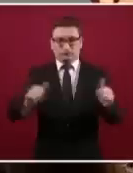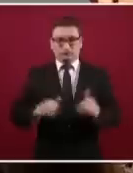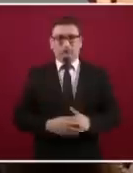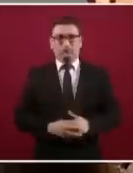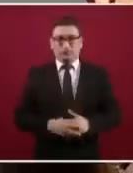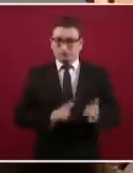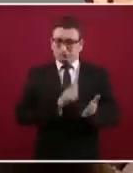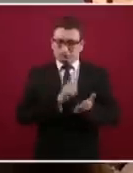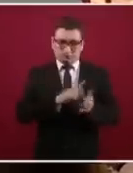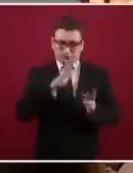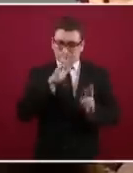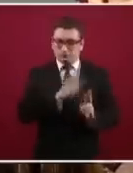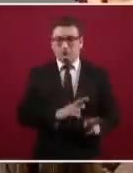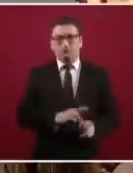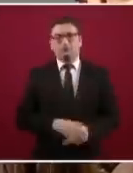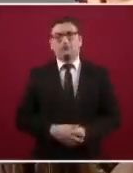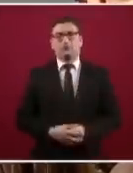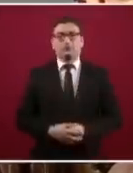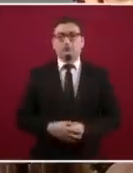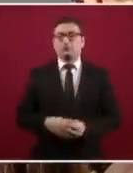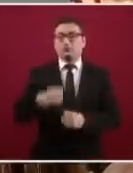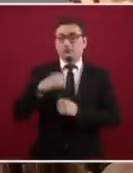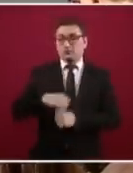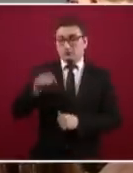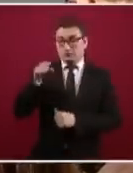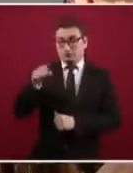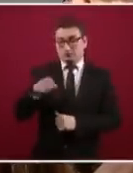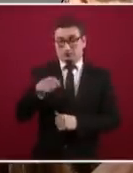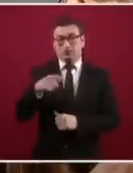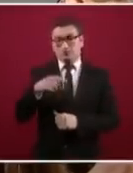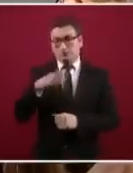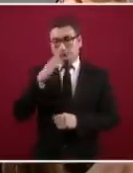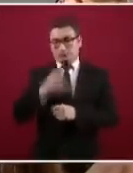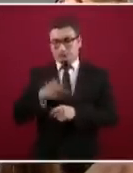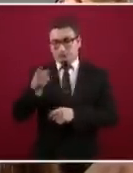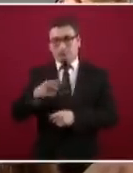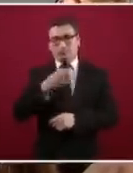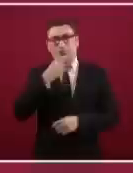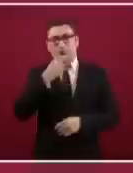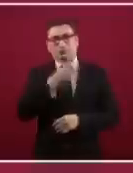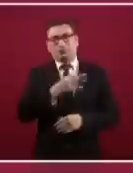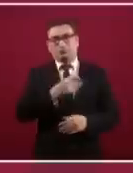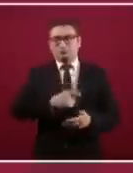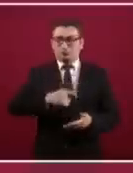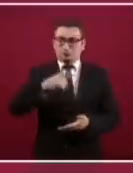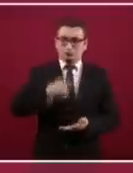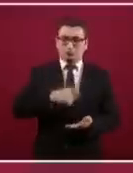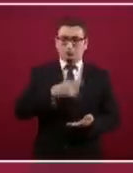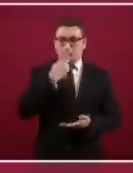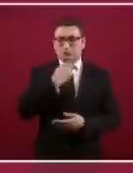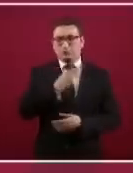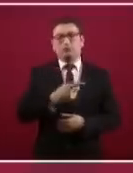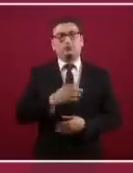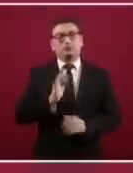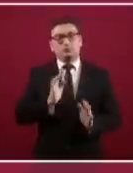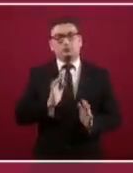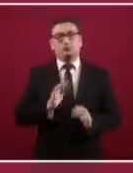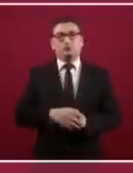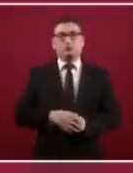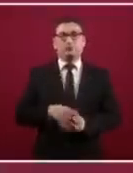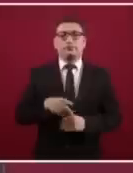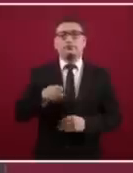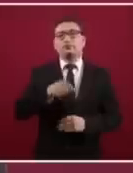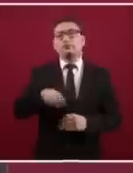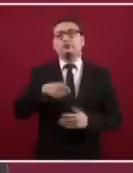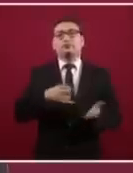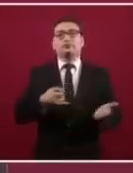Si la autoridad competente resuelve de que está bien la decisión